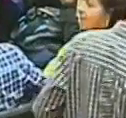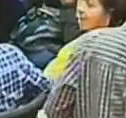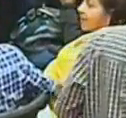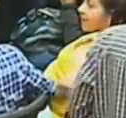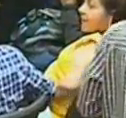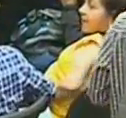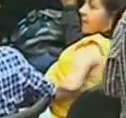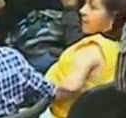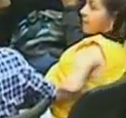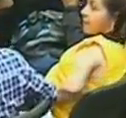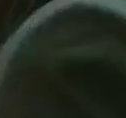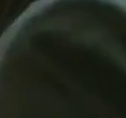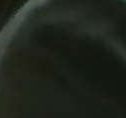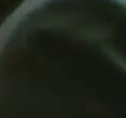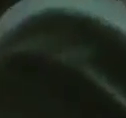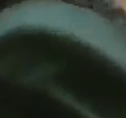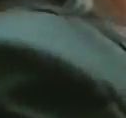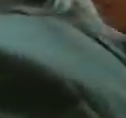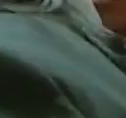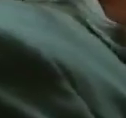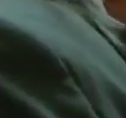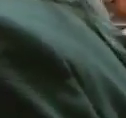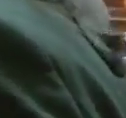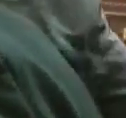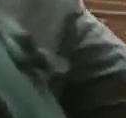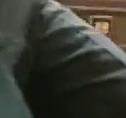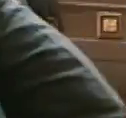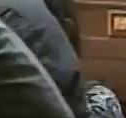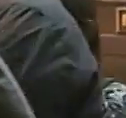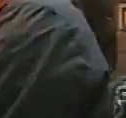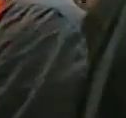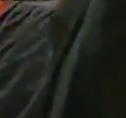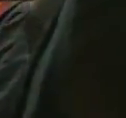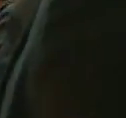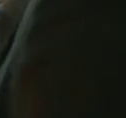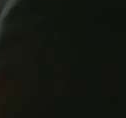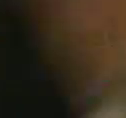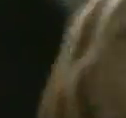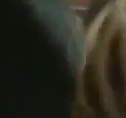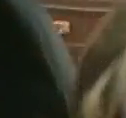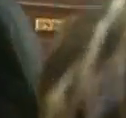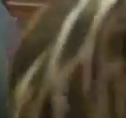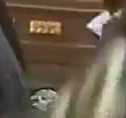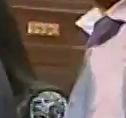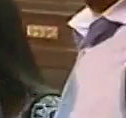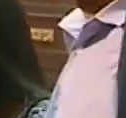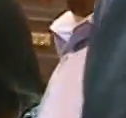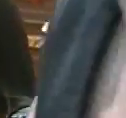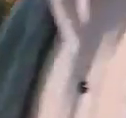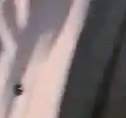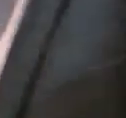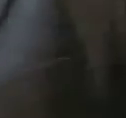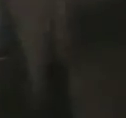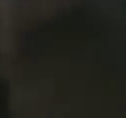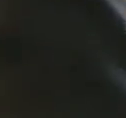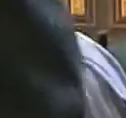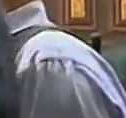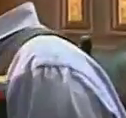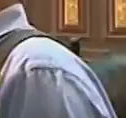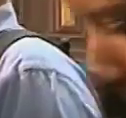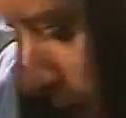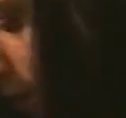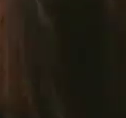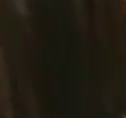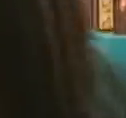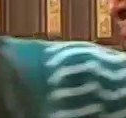atacados por parte de sectores opositores. La caída del petróleo los últimos 3